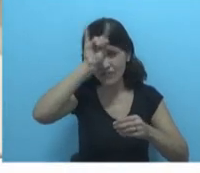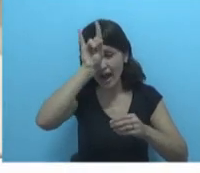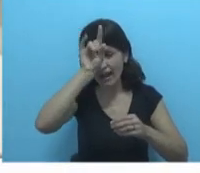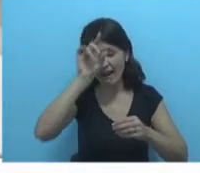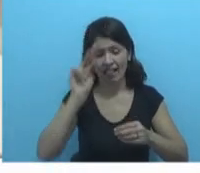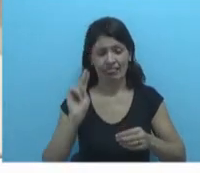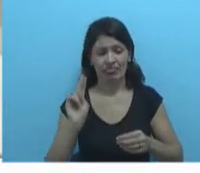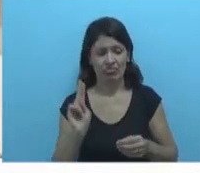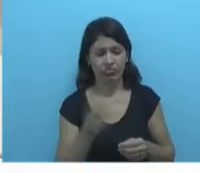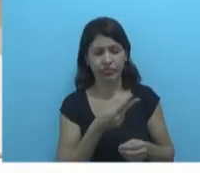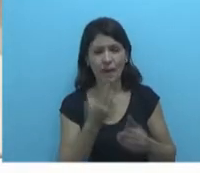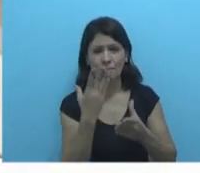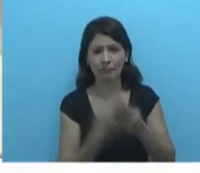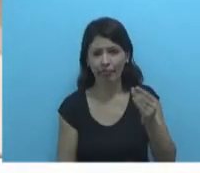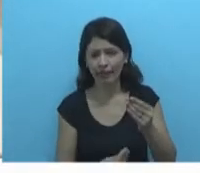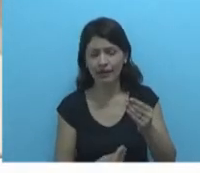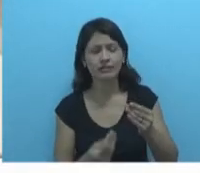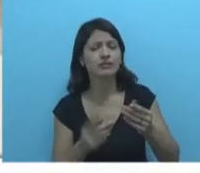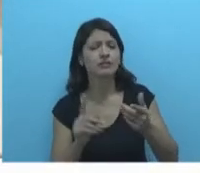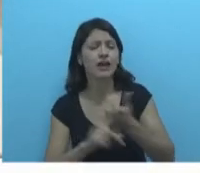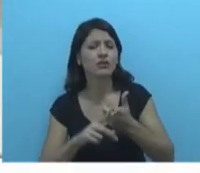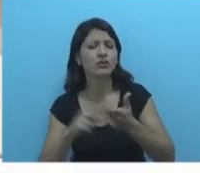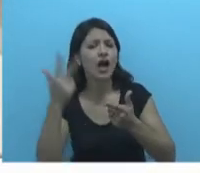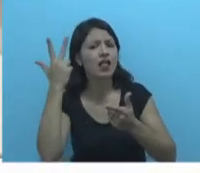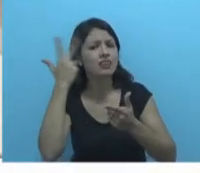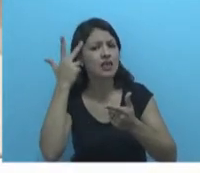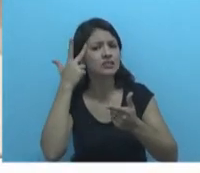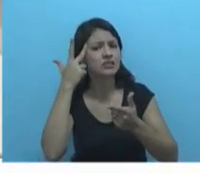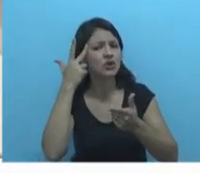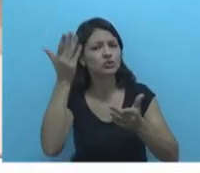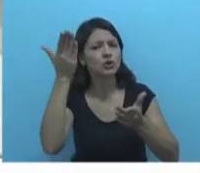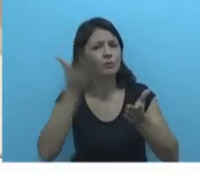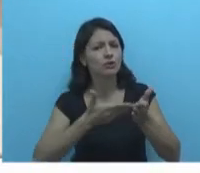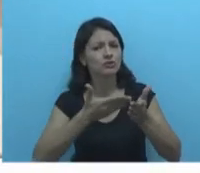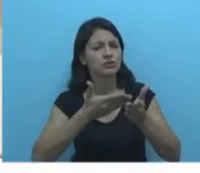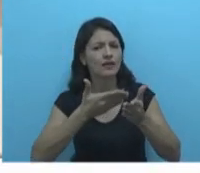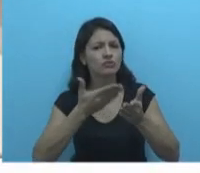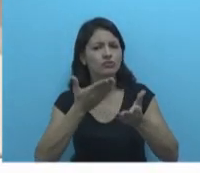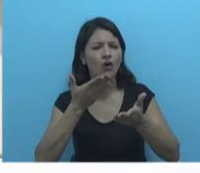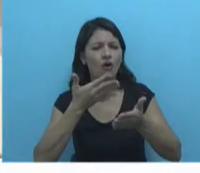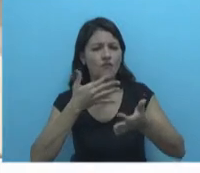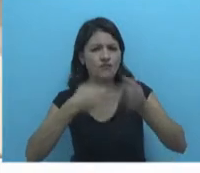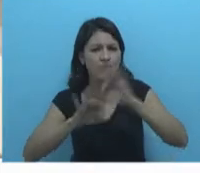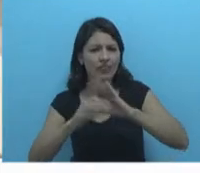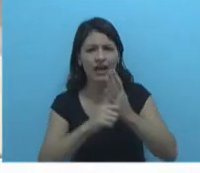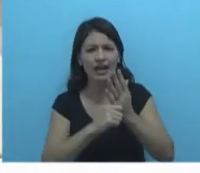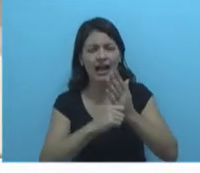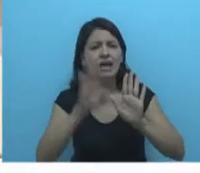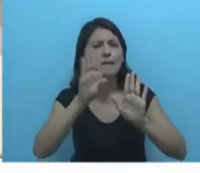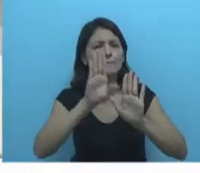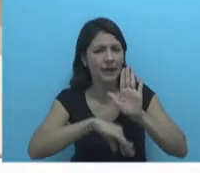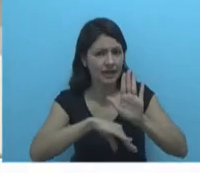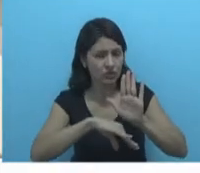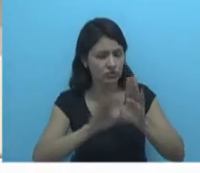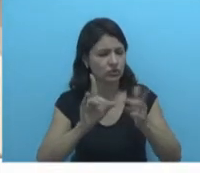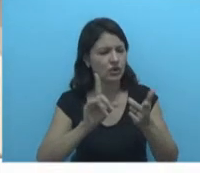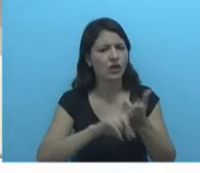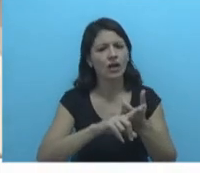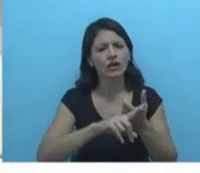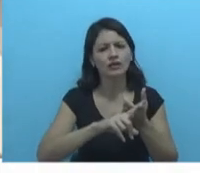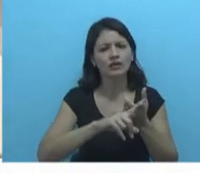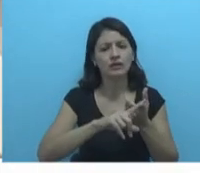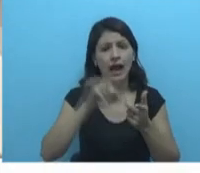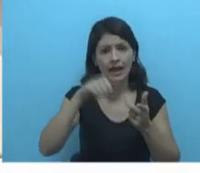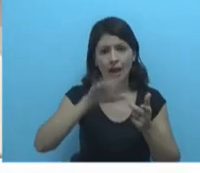caída del 18% del mercado cárnico en la República Argentina y en muchos puntos de nuestro país, particularmente